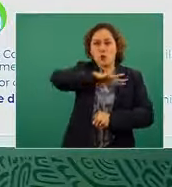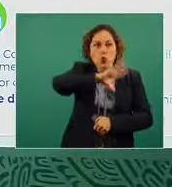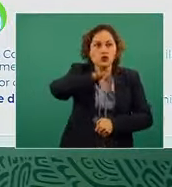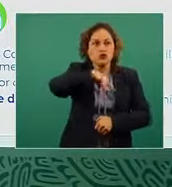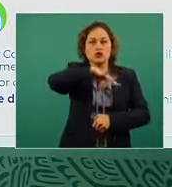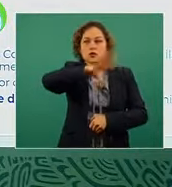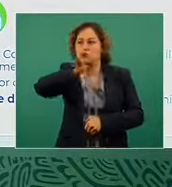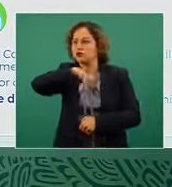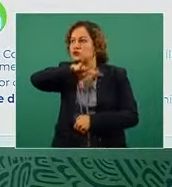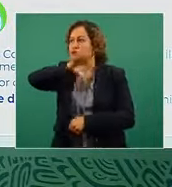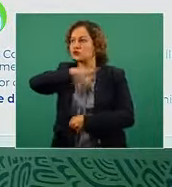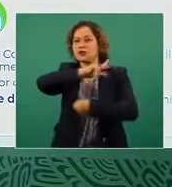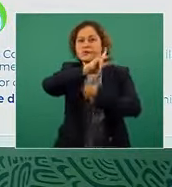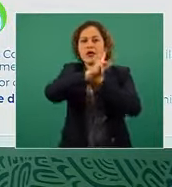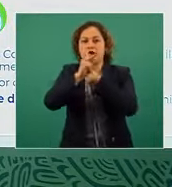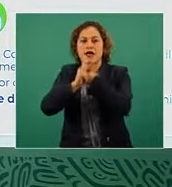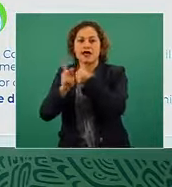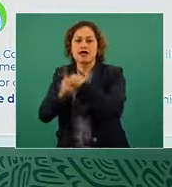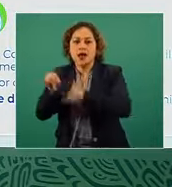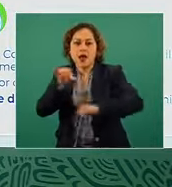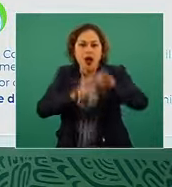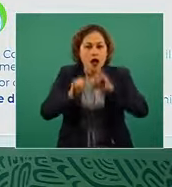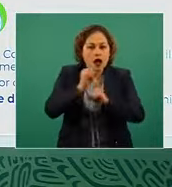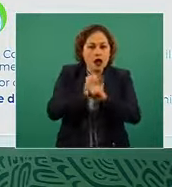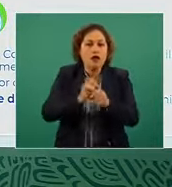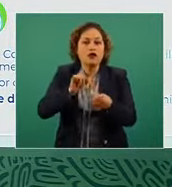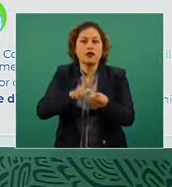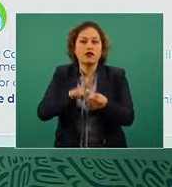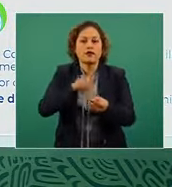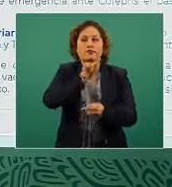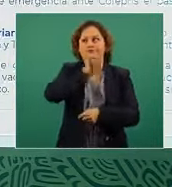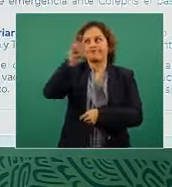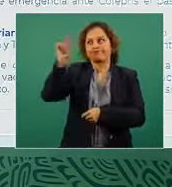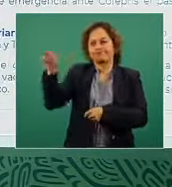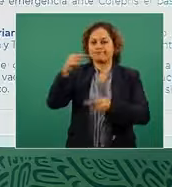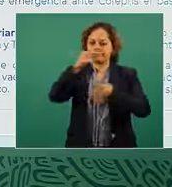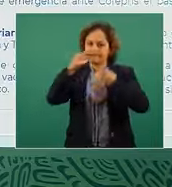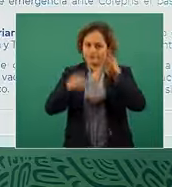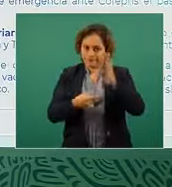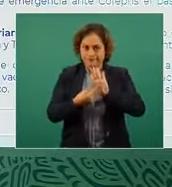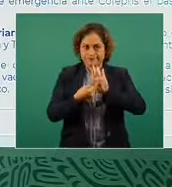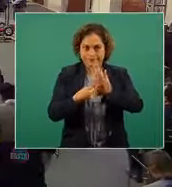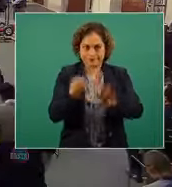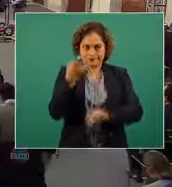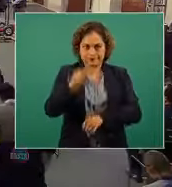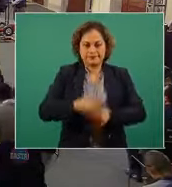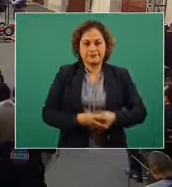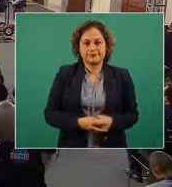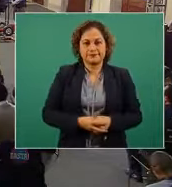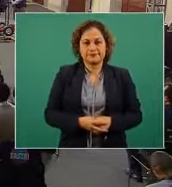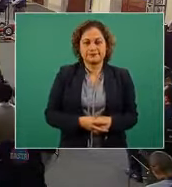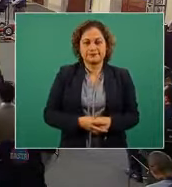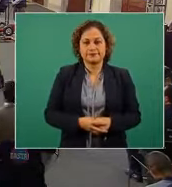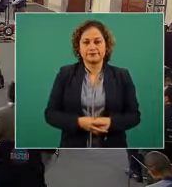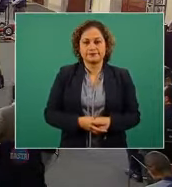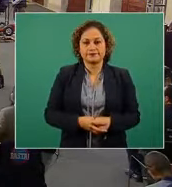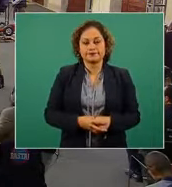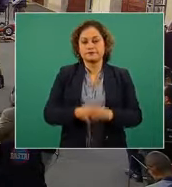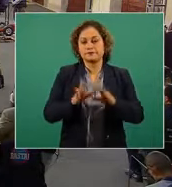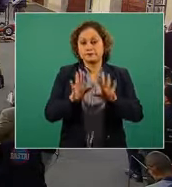produciendo. Bueno, estas son las próximas entradas y de dónde vienen. La siguiente, por favor. Bien,